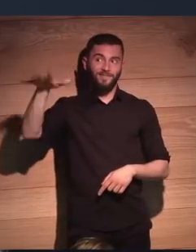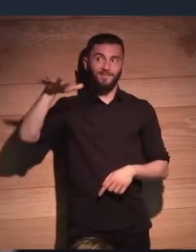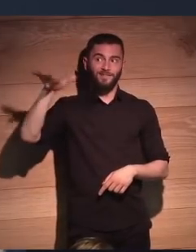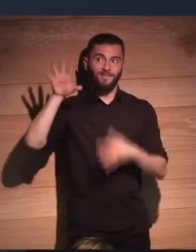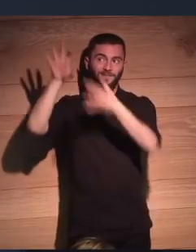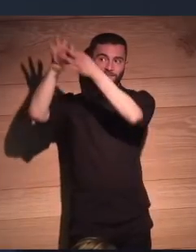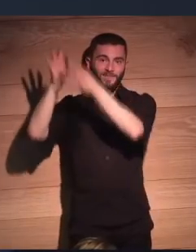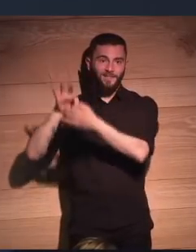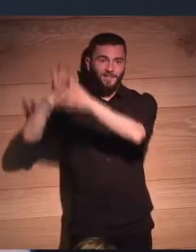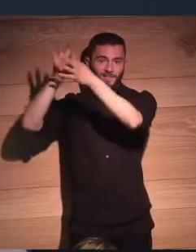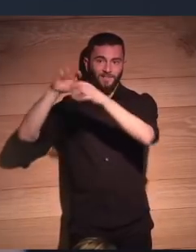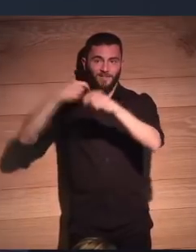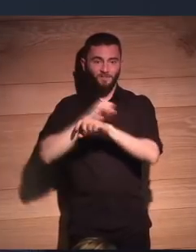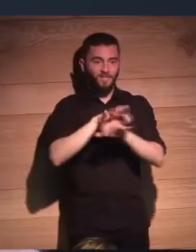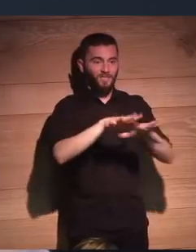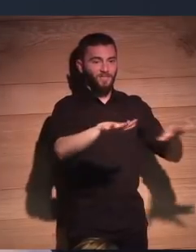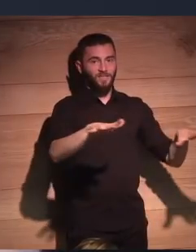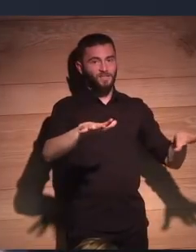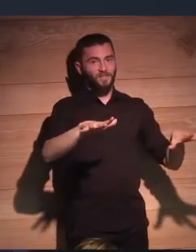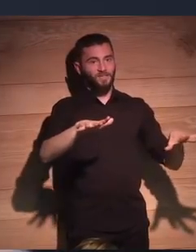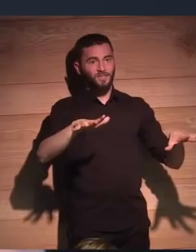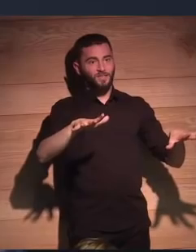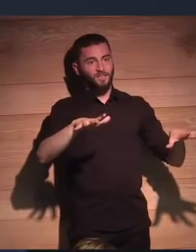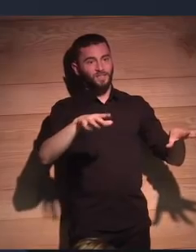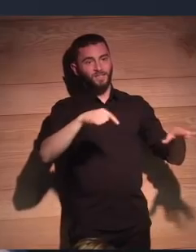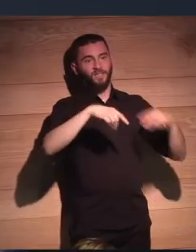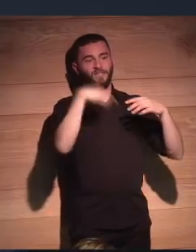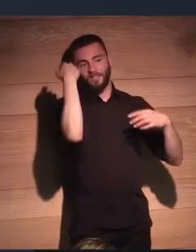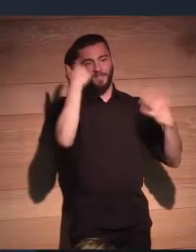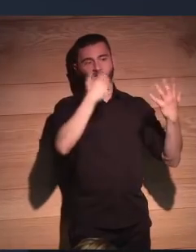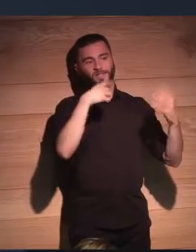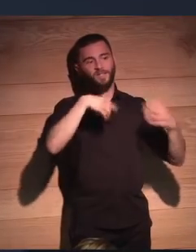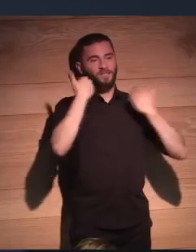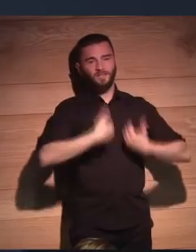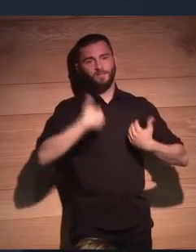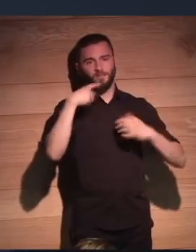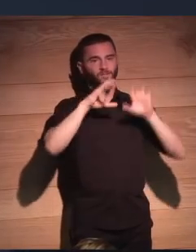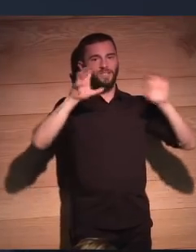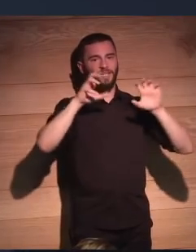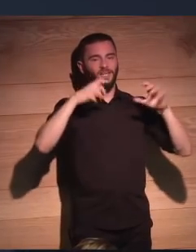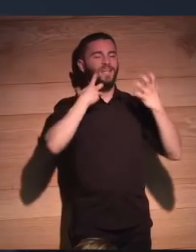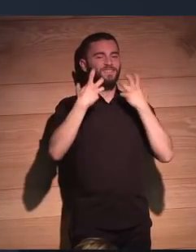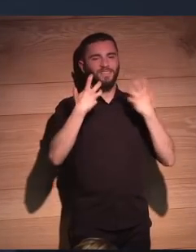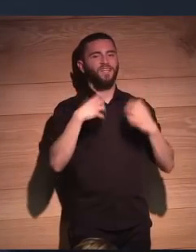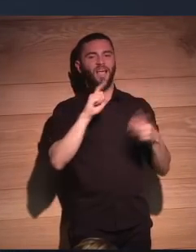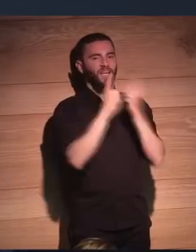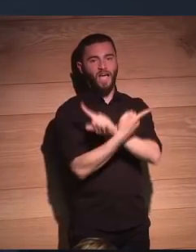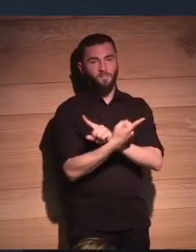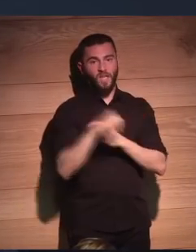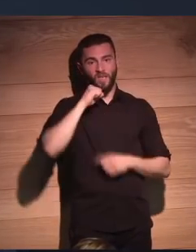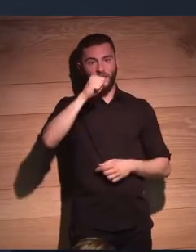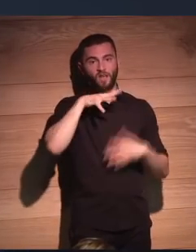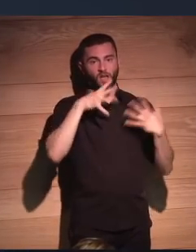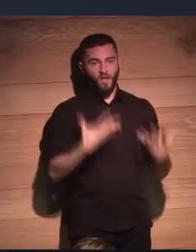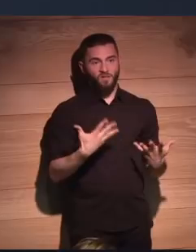luego se extendía y cambiaba hasta gráficamente, hasta estéticamente, y creo que eso lo hacen los superhéroes actuales, no son así de